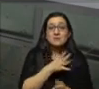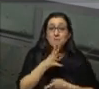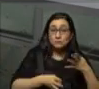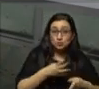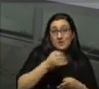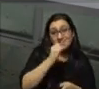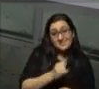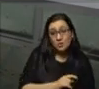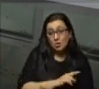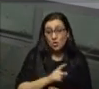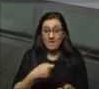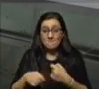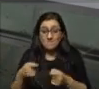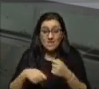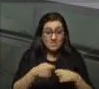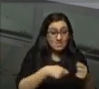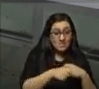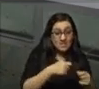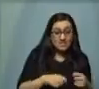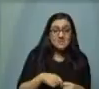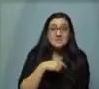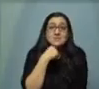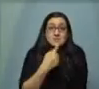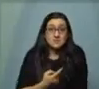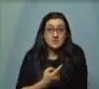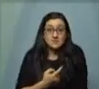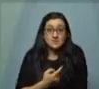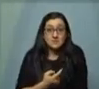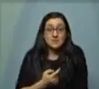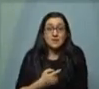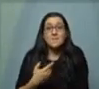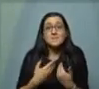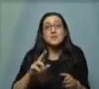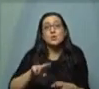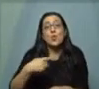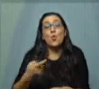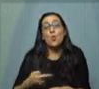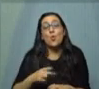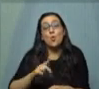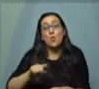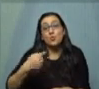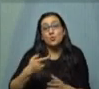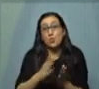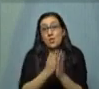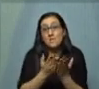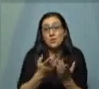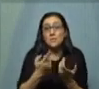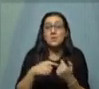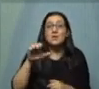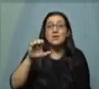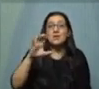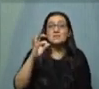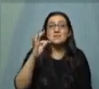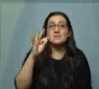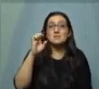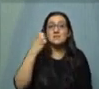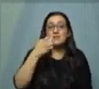asidero realmente este meternos en otro en otro viaje de estos Este pero pero ya tengo a Esteban allá en Suiza